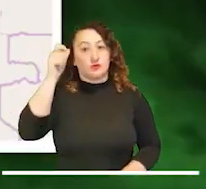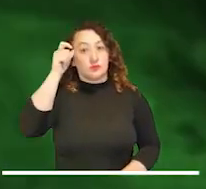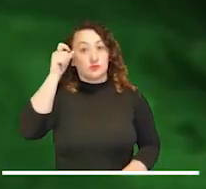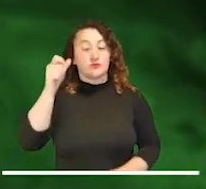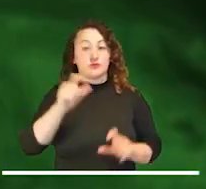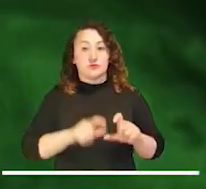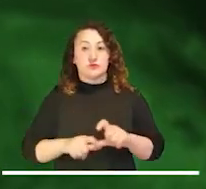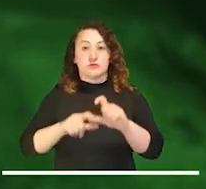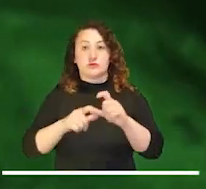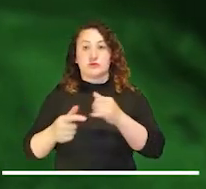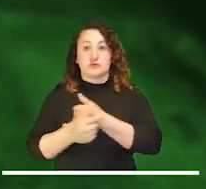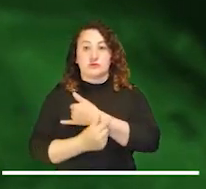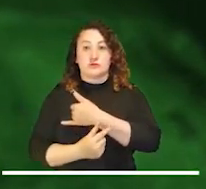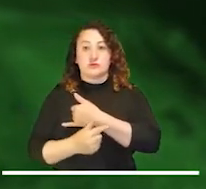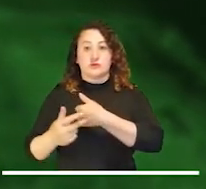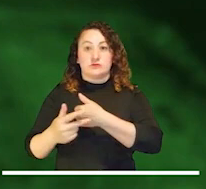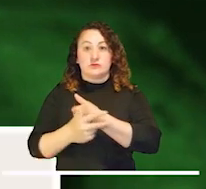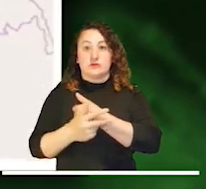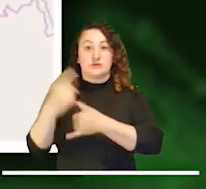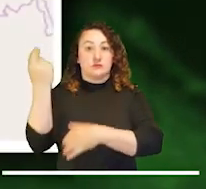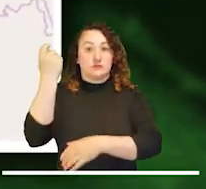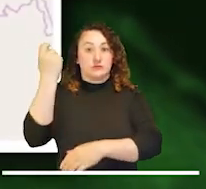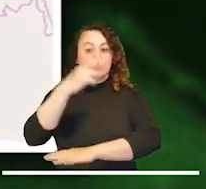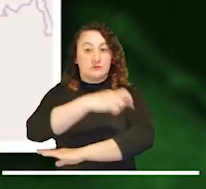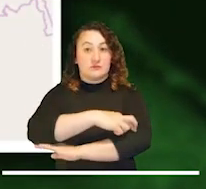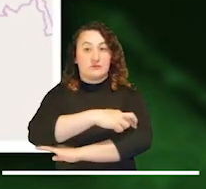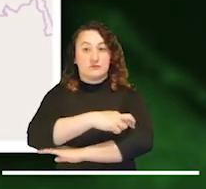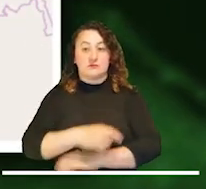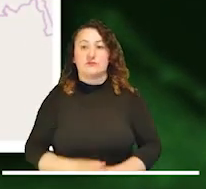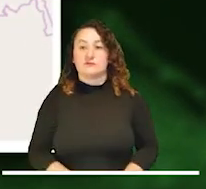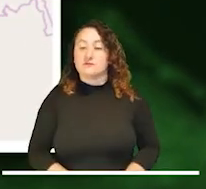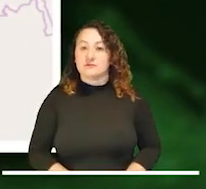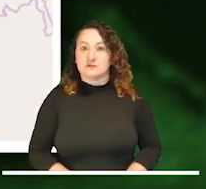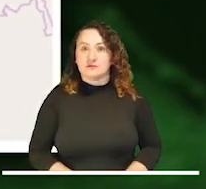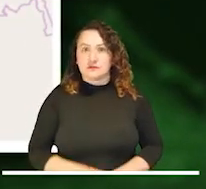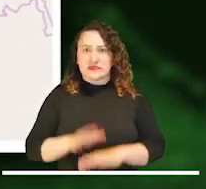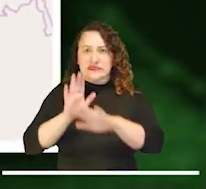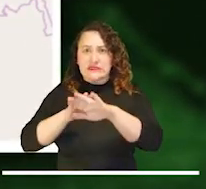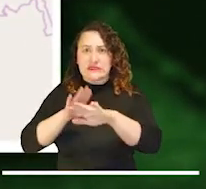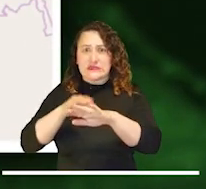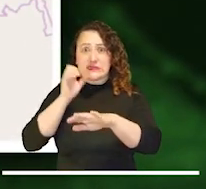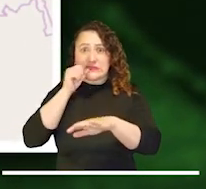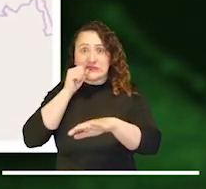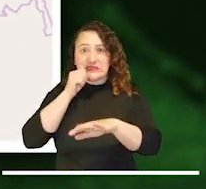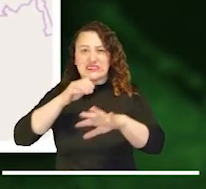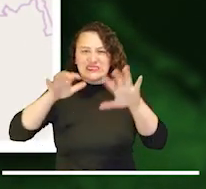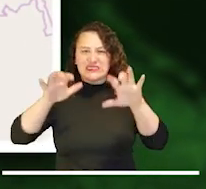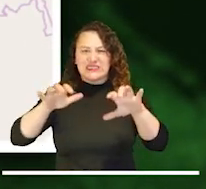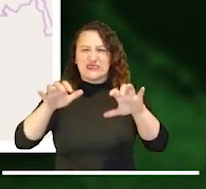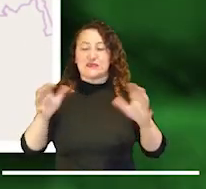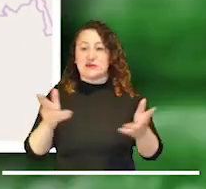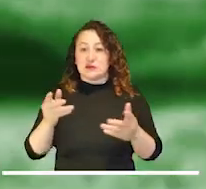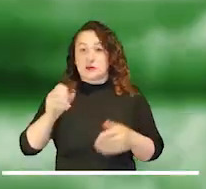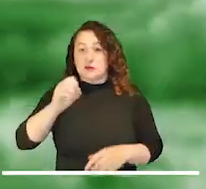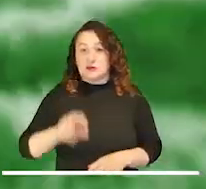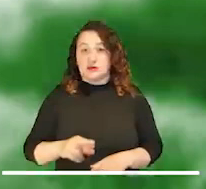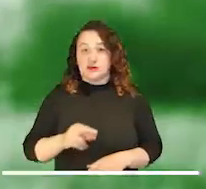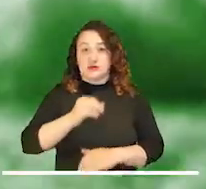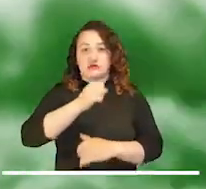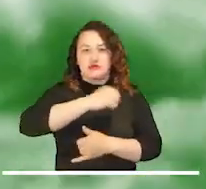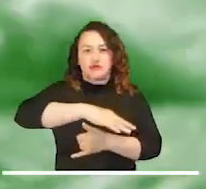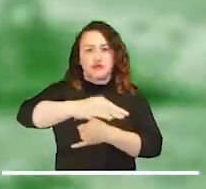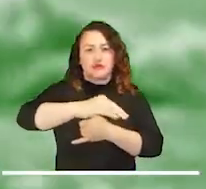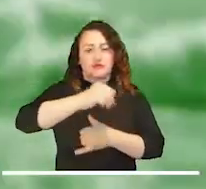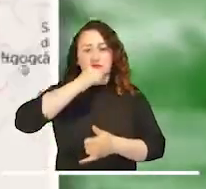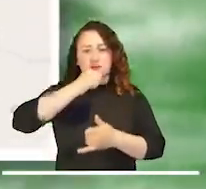Continuamos con la alerta roja por posibles deslizamientos en Bolívar, Magdalena, Córdoba, La Guajira, el Pacífico, los Andes, Meta